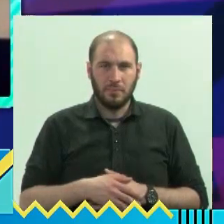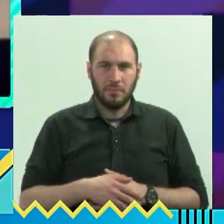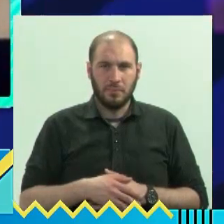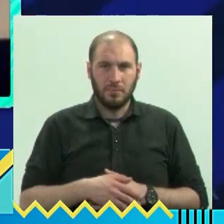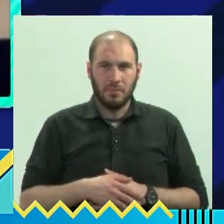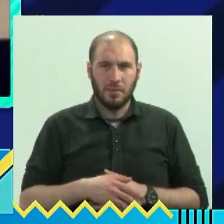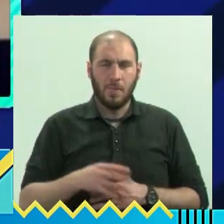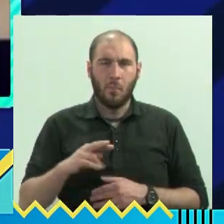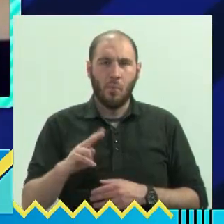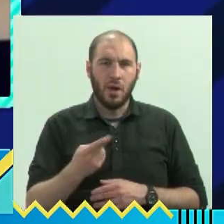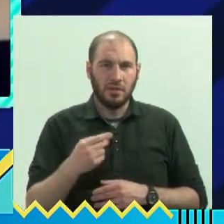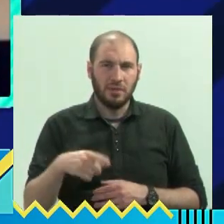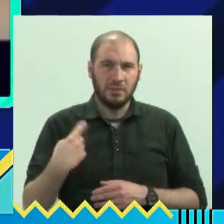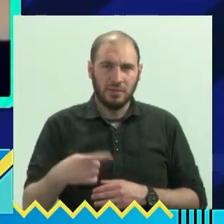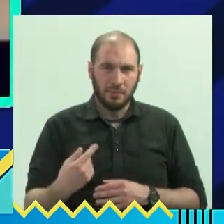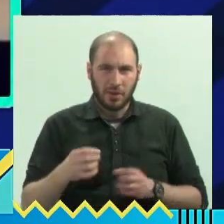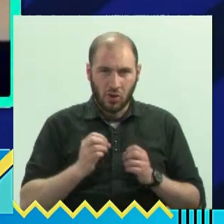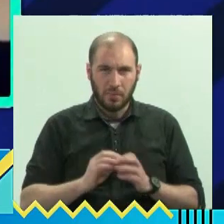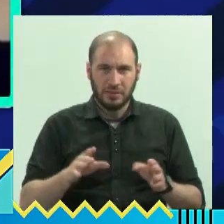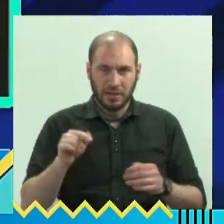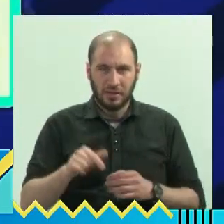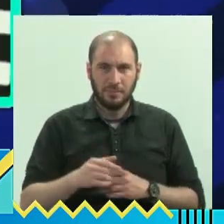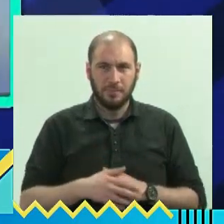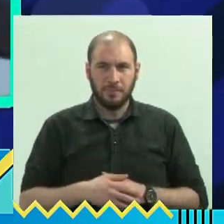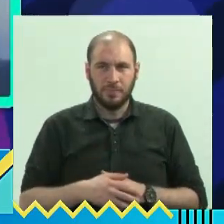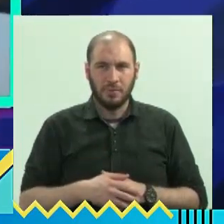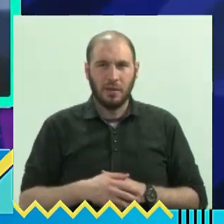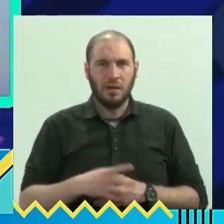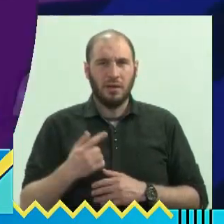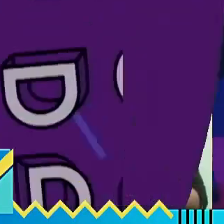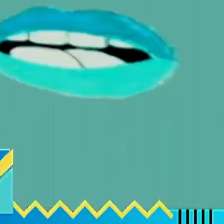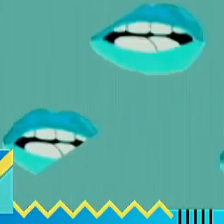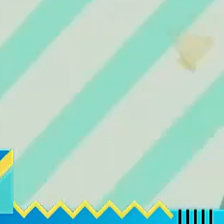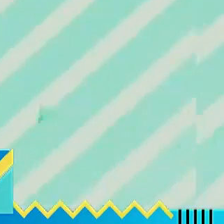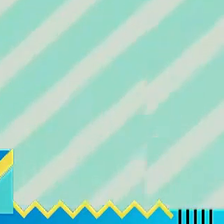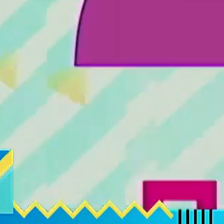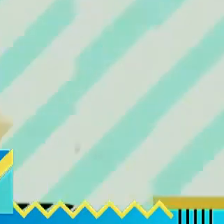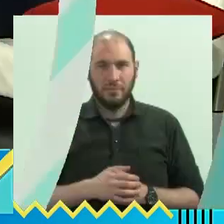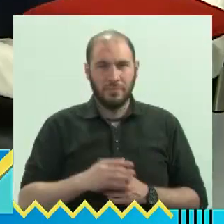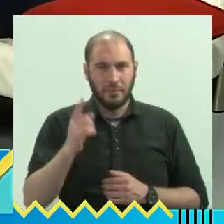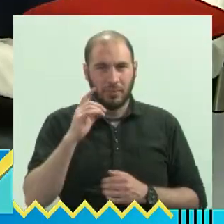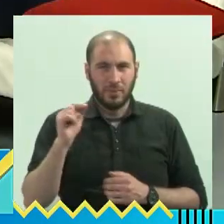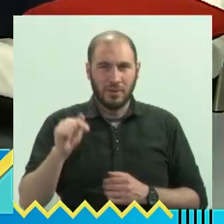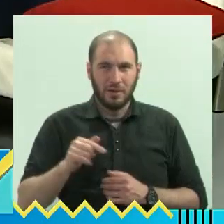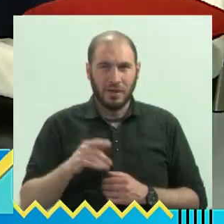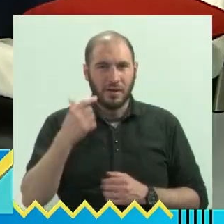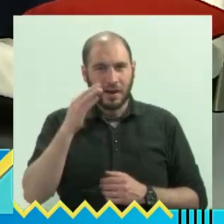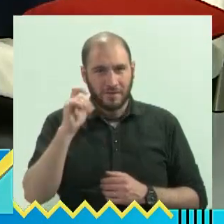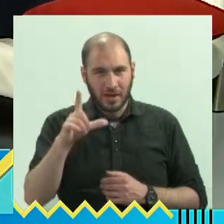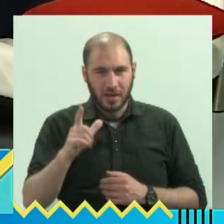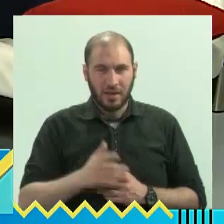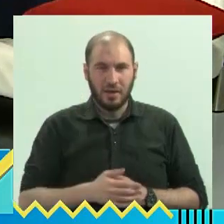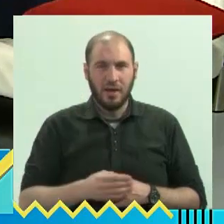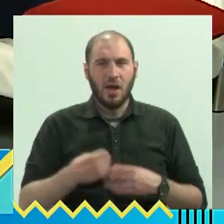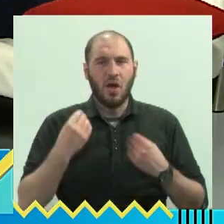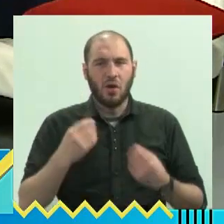digamos, la muerte siempre ha sido disparadora, sobre todo en esas circunstancias. Yo me quiero quedar también con lo que decía Gabriel, que esto de, bueno,